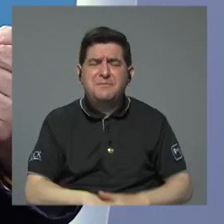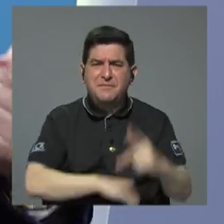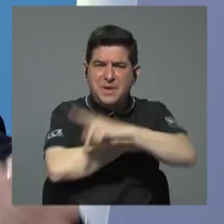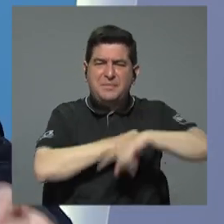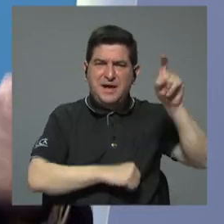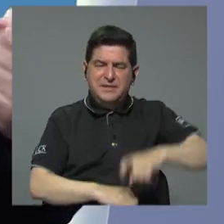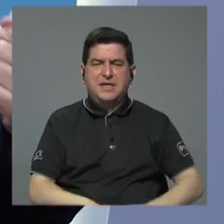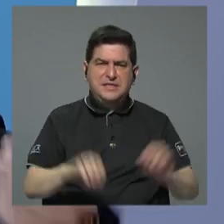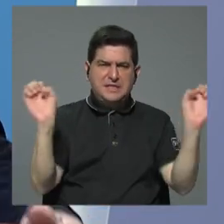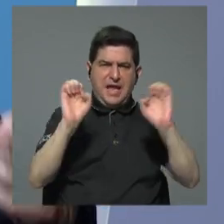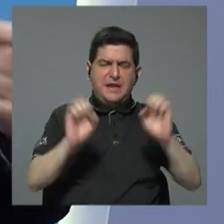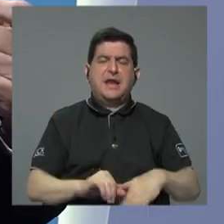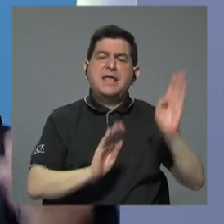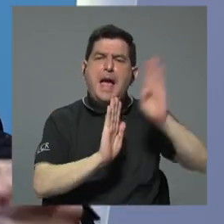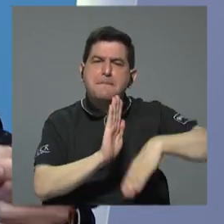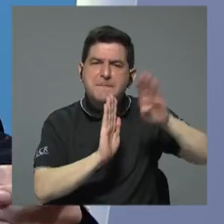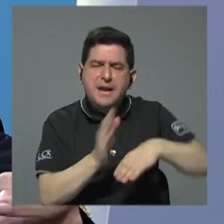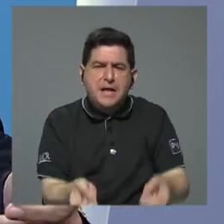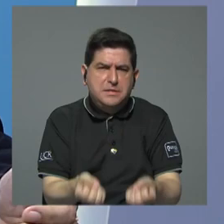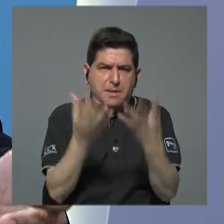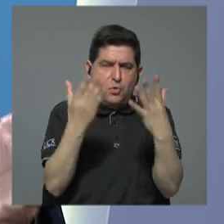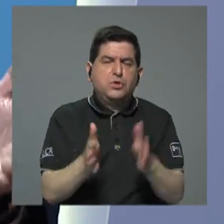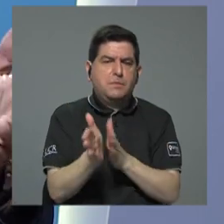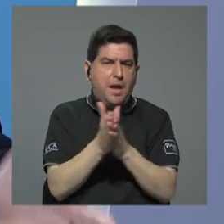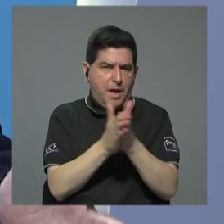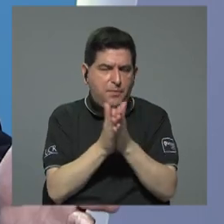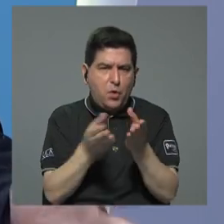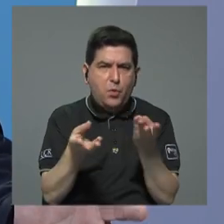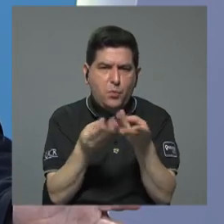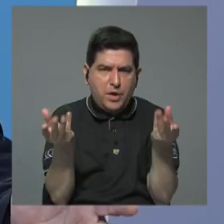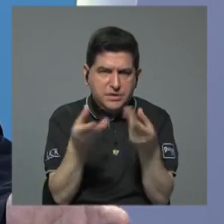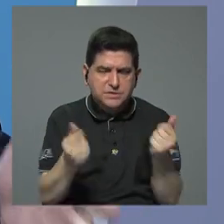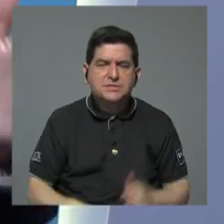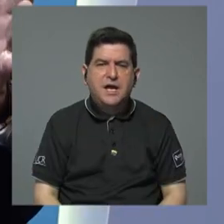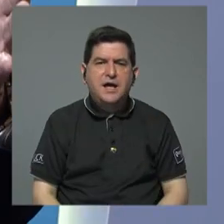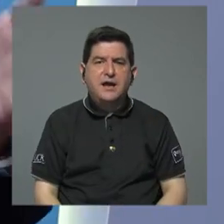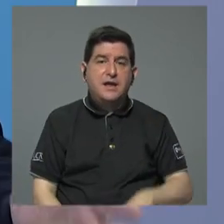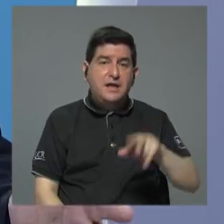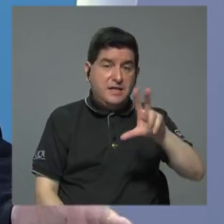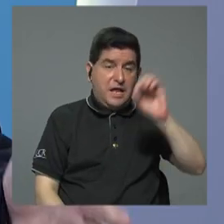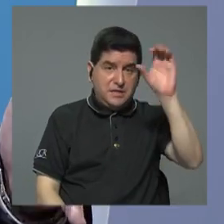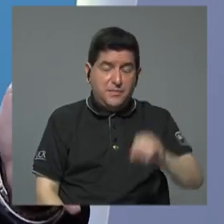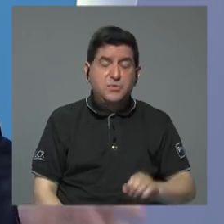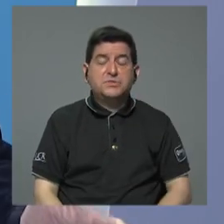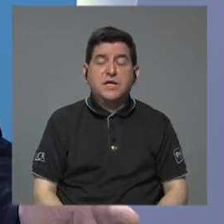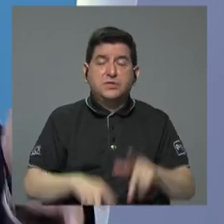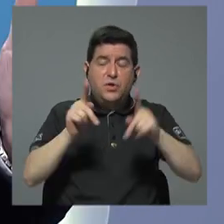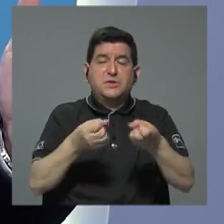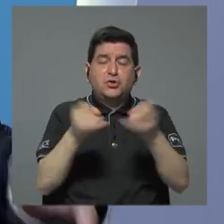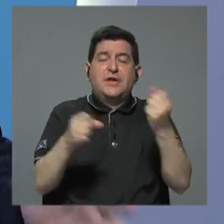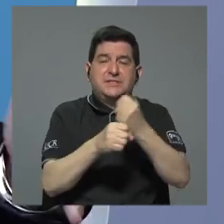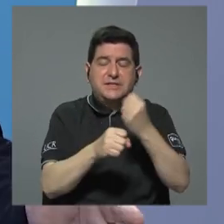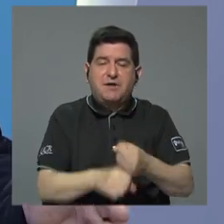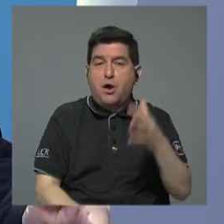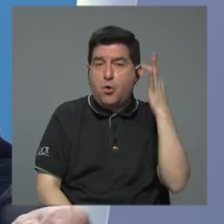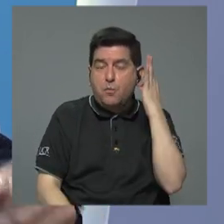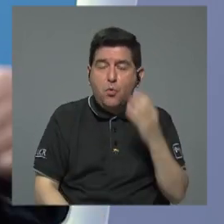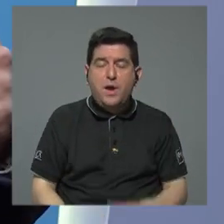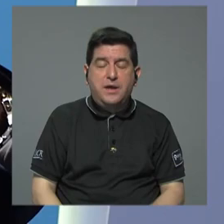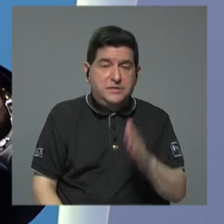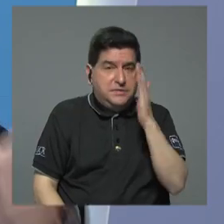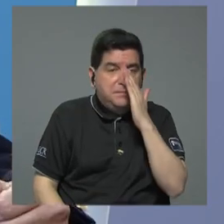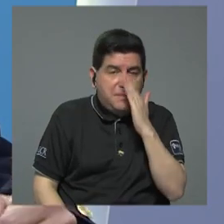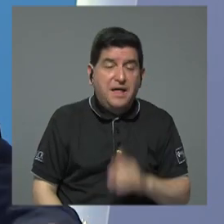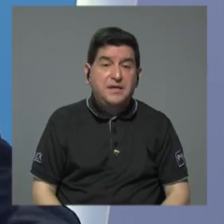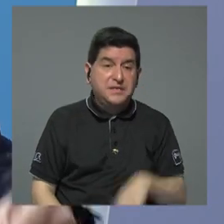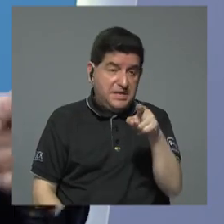energía abundante, barata, ser productivo, y ese 30% de la gente, donde hay muchas madres solas sin empleos, necesita empleos. Y con